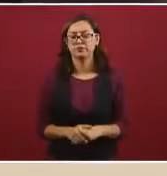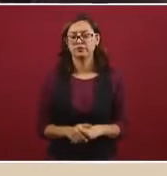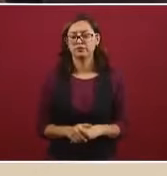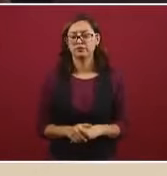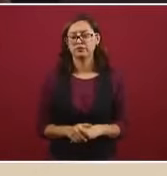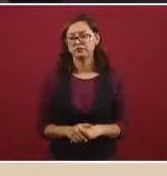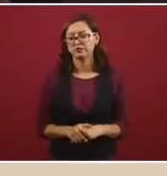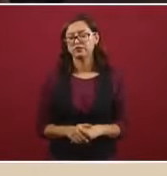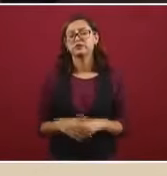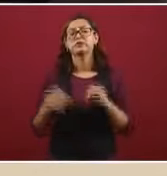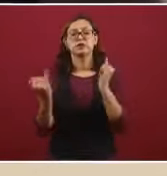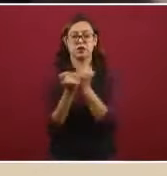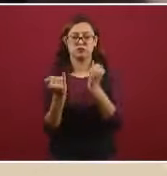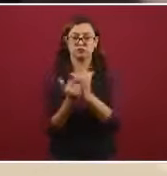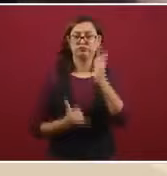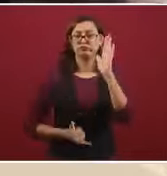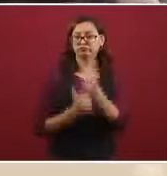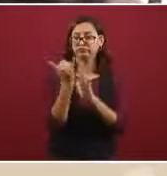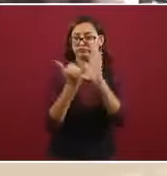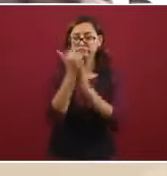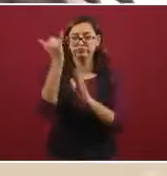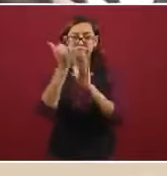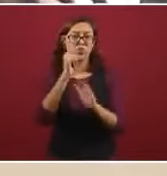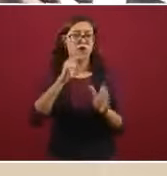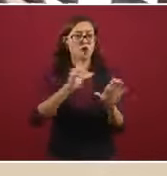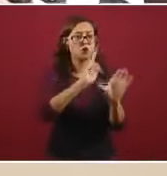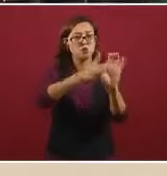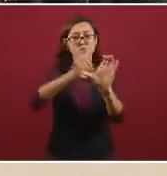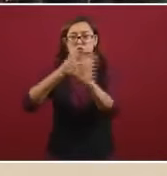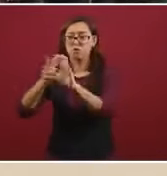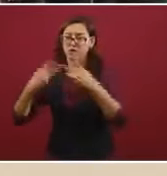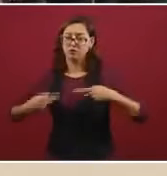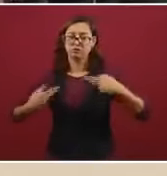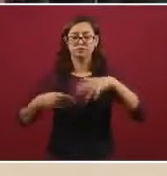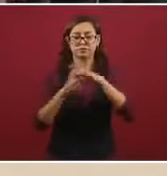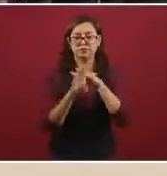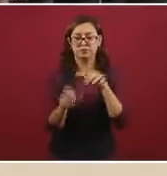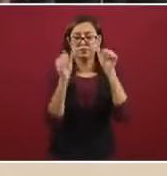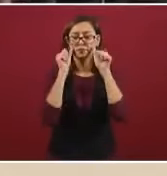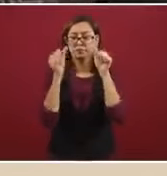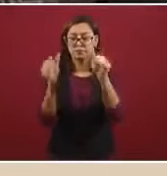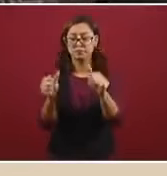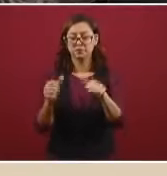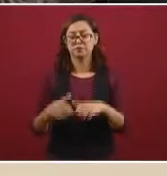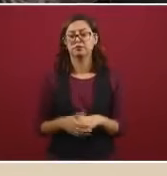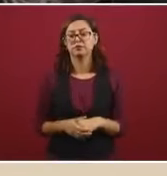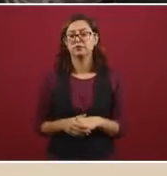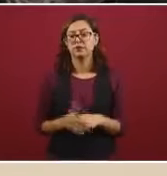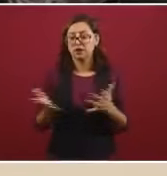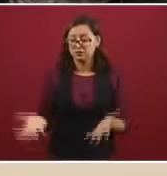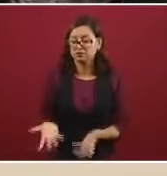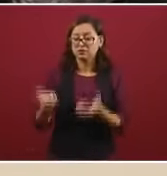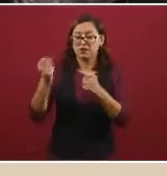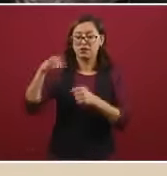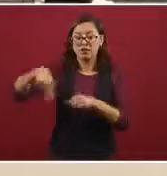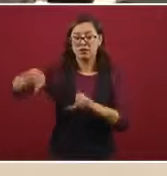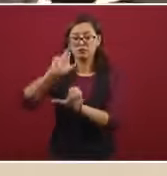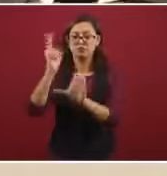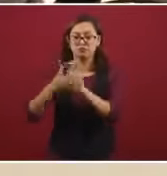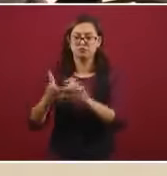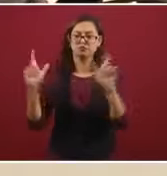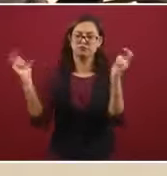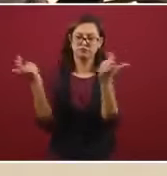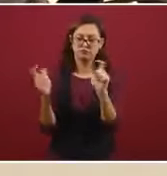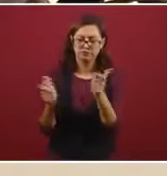Infraestructura para atención a migrantes en la frontera sur y norte. Disminuir el número de migrantes rescatados en los albergues, mediante